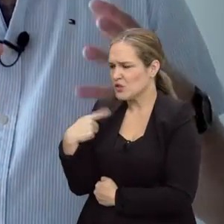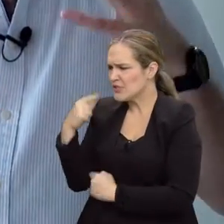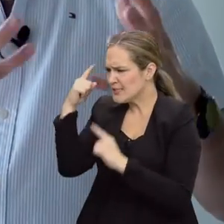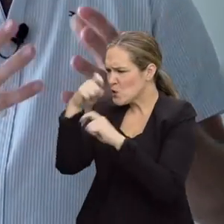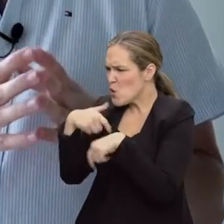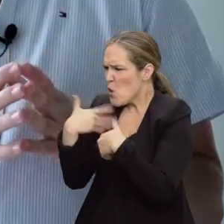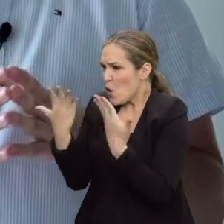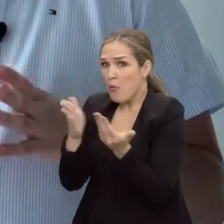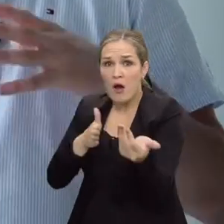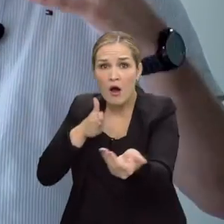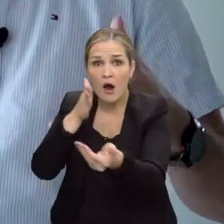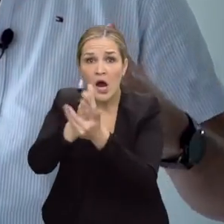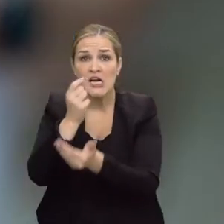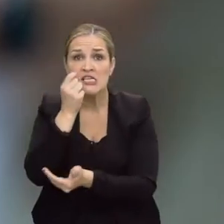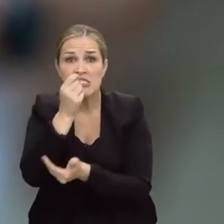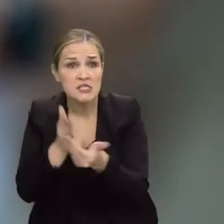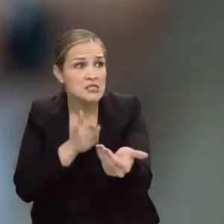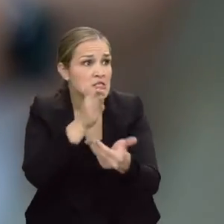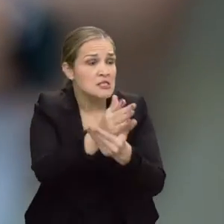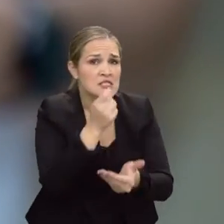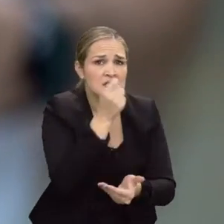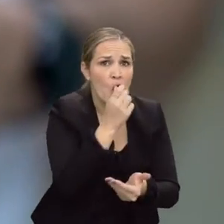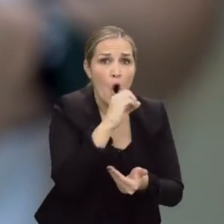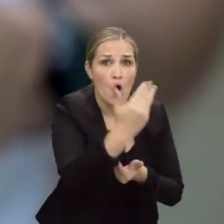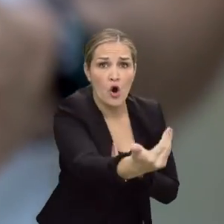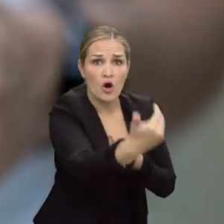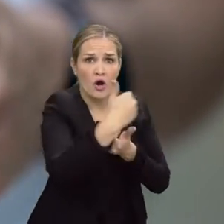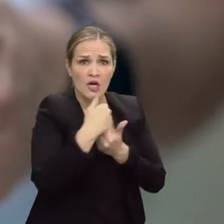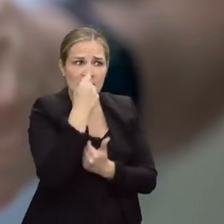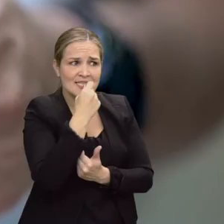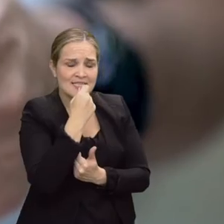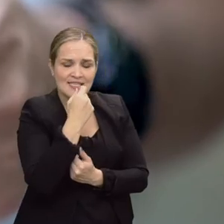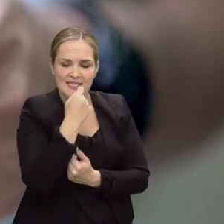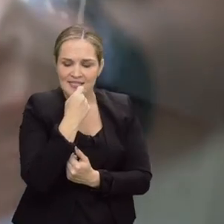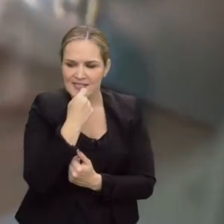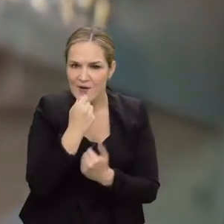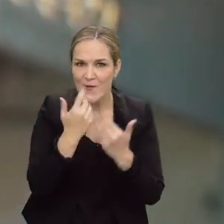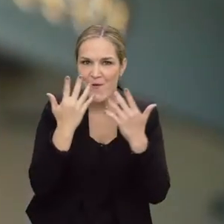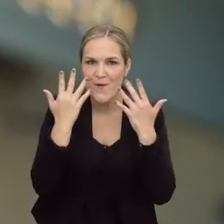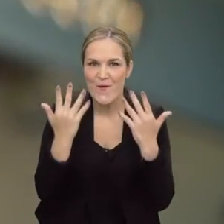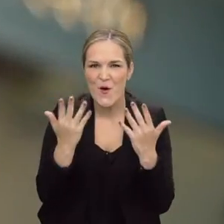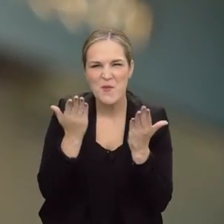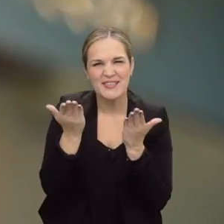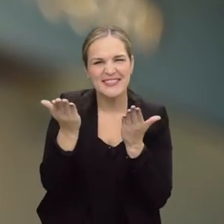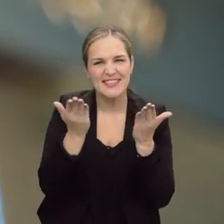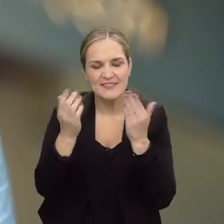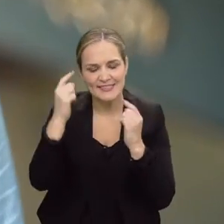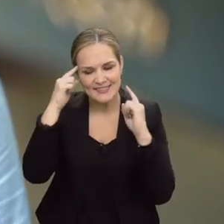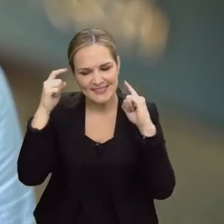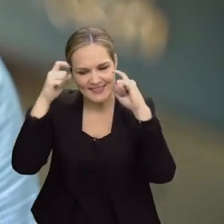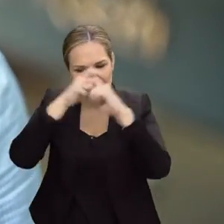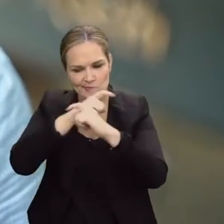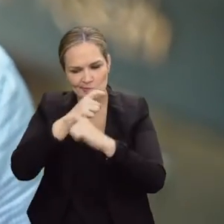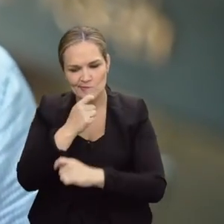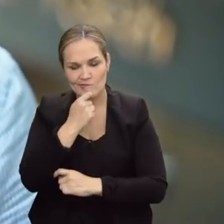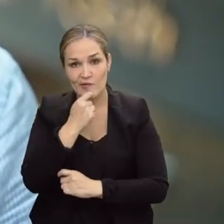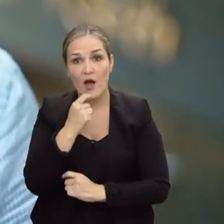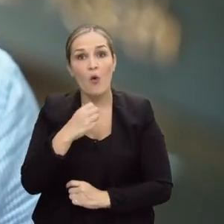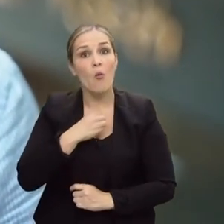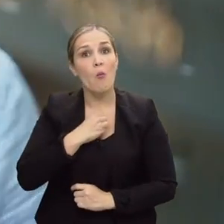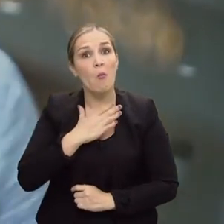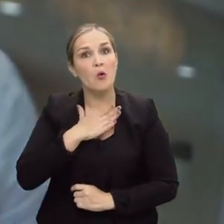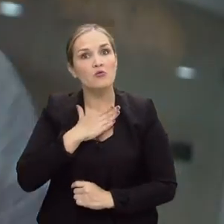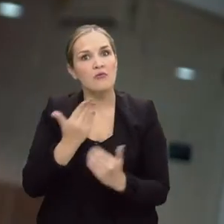ofrecer servicio no es fácil bajo este contexto donde se tienen que desplazar las personas, los clientes, al sitio donde estás brindando el